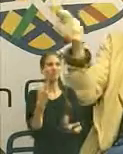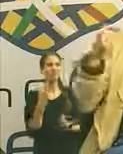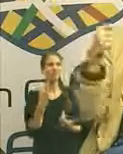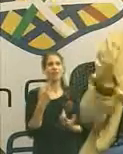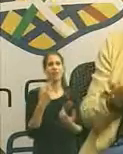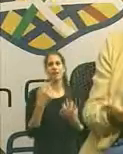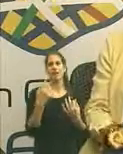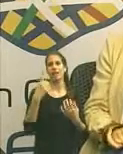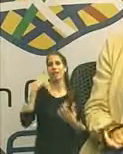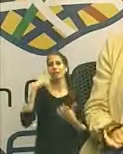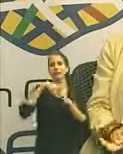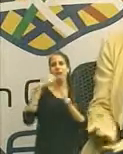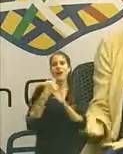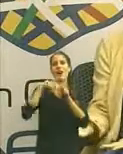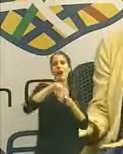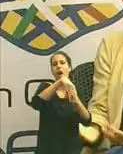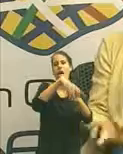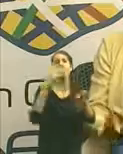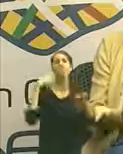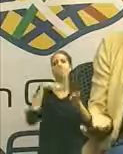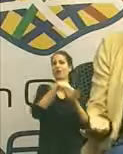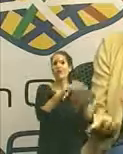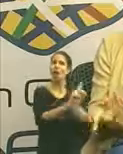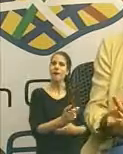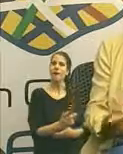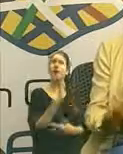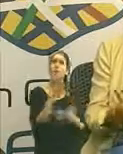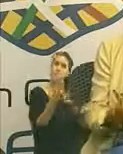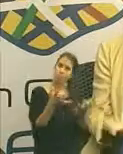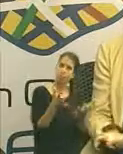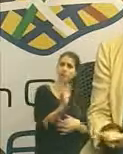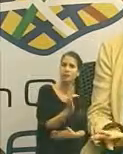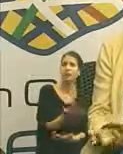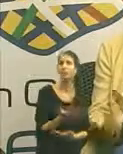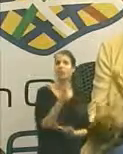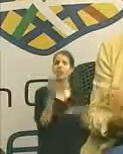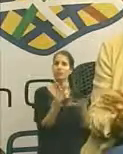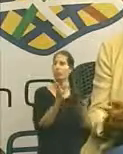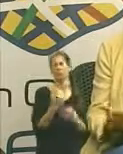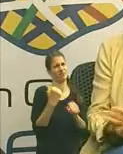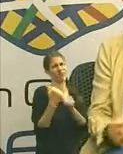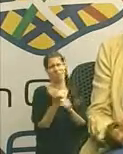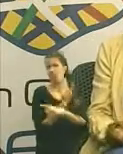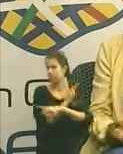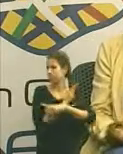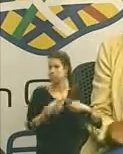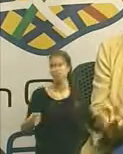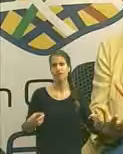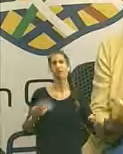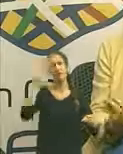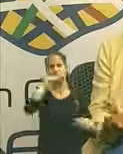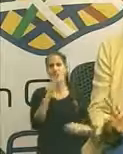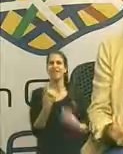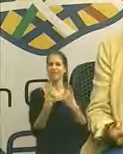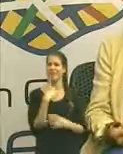niño, que siempre es beneficioso porque los motiva, pero no es ese trabajo, es completamente diferente, y eso es lo que